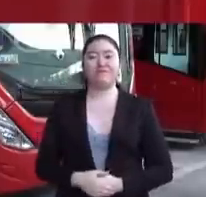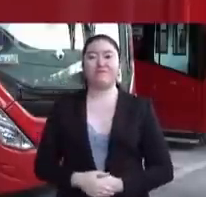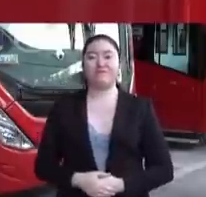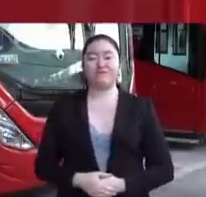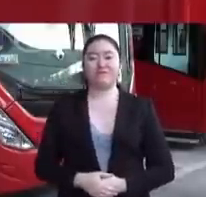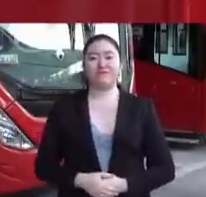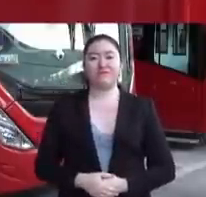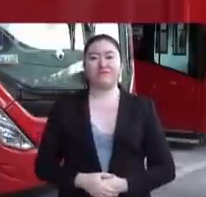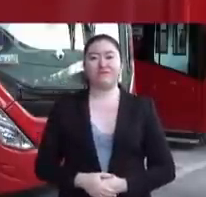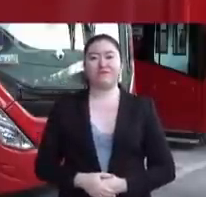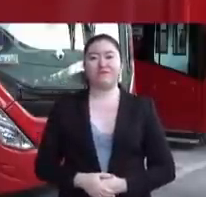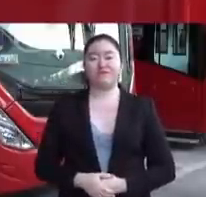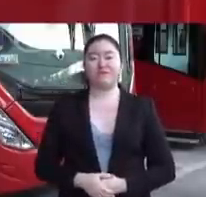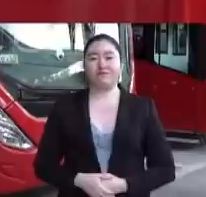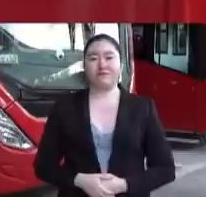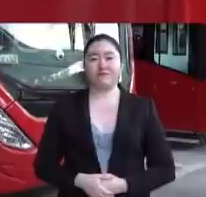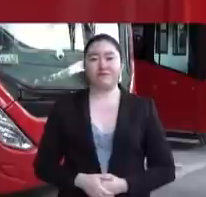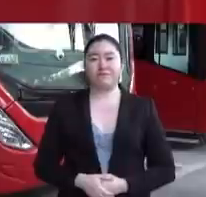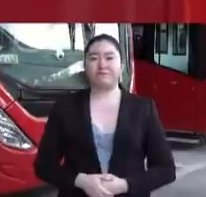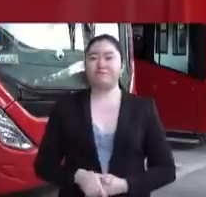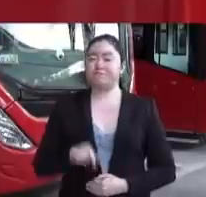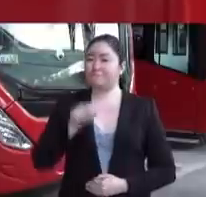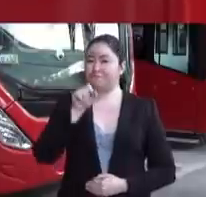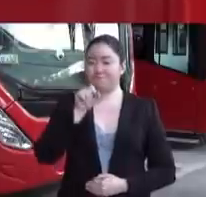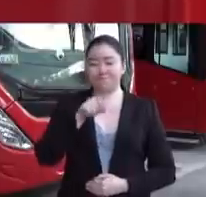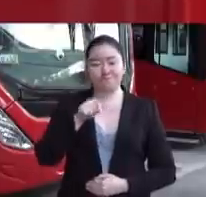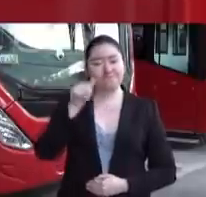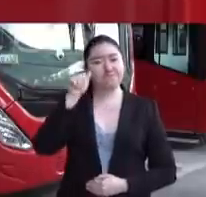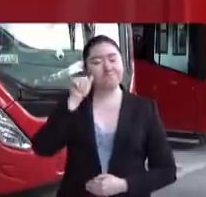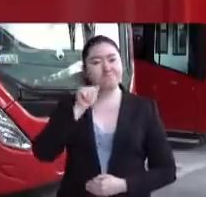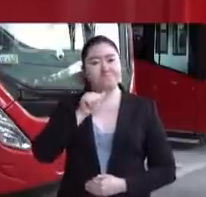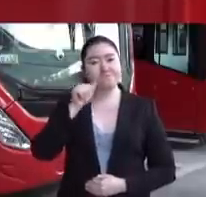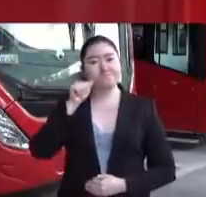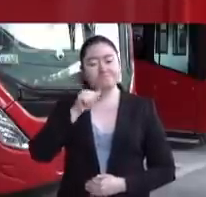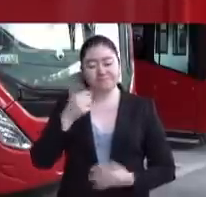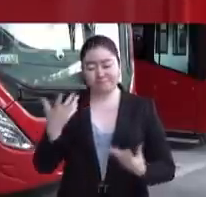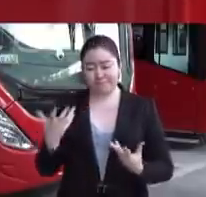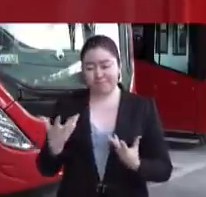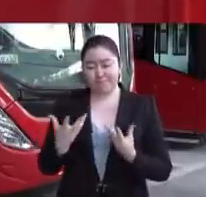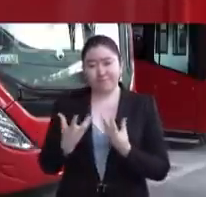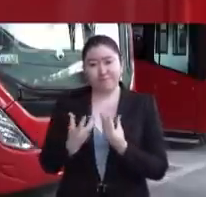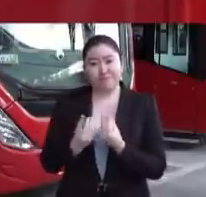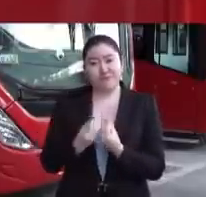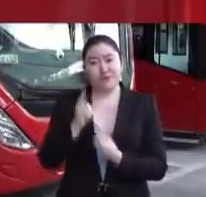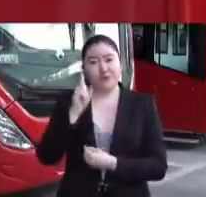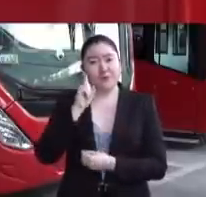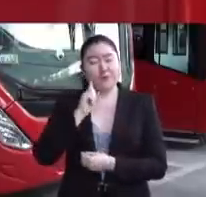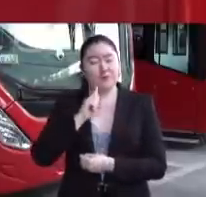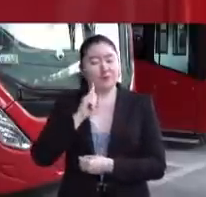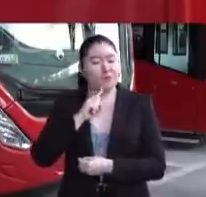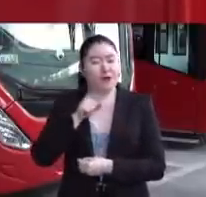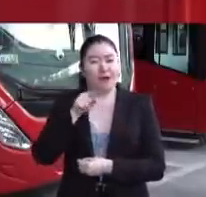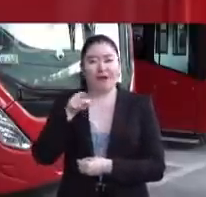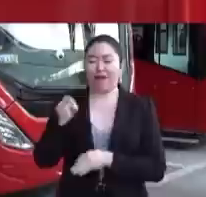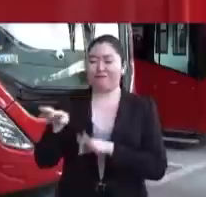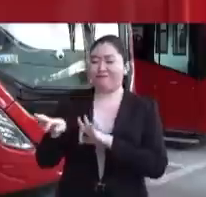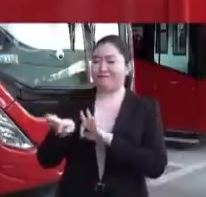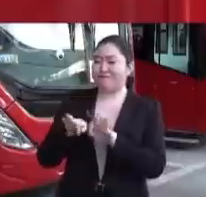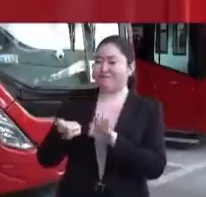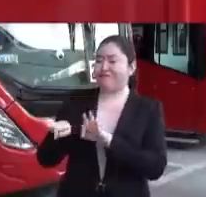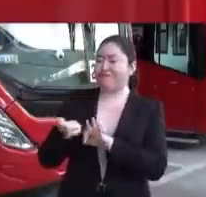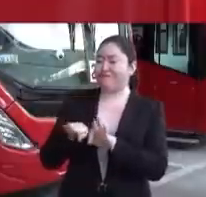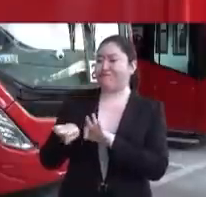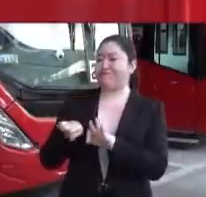Siempre estar al lado de una mujer tan trabajadora,